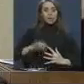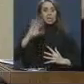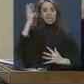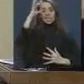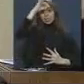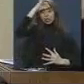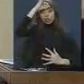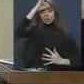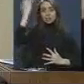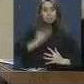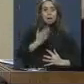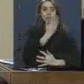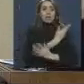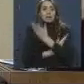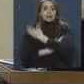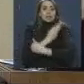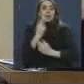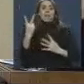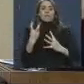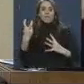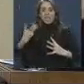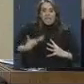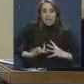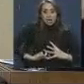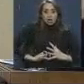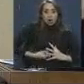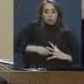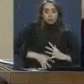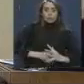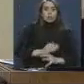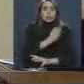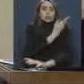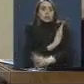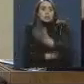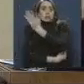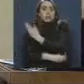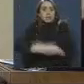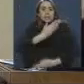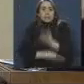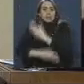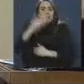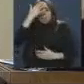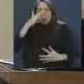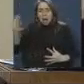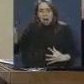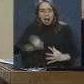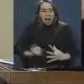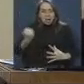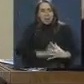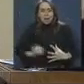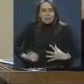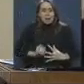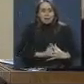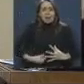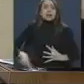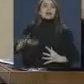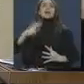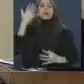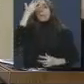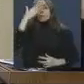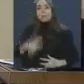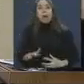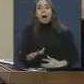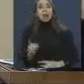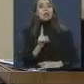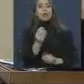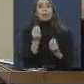va a torturar, se le va a envenenar, se le van a amputar sus miembros sin piedad. Eso es algo malo, no es algo bueno